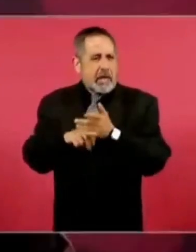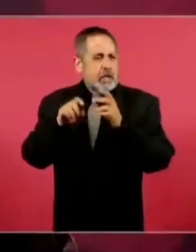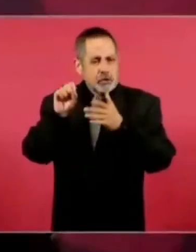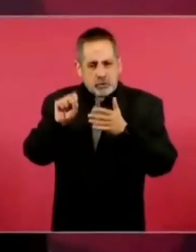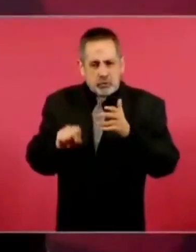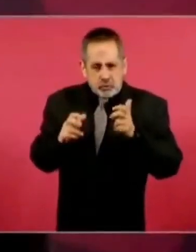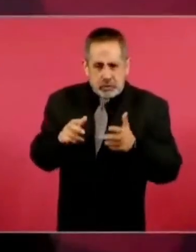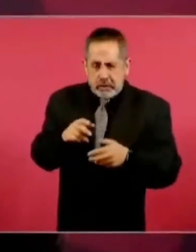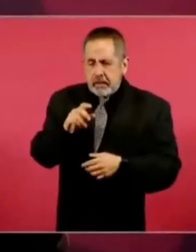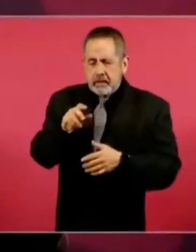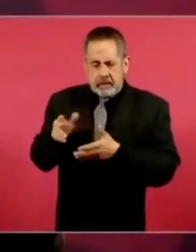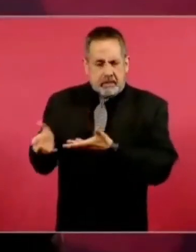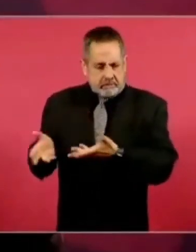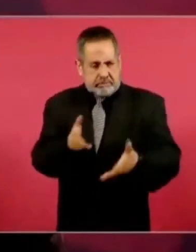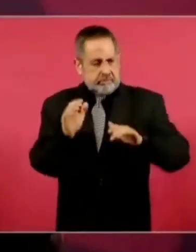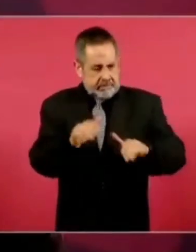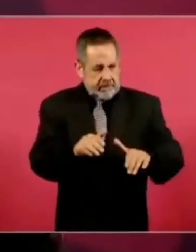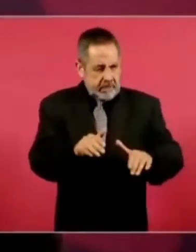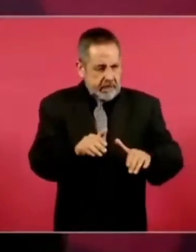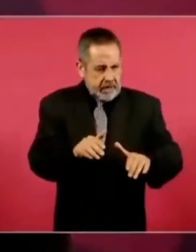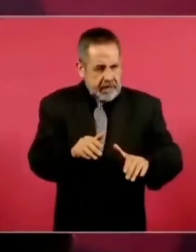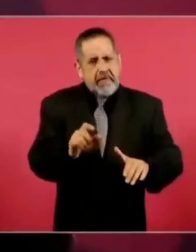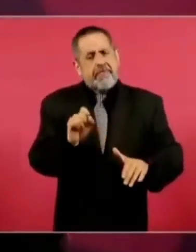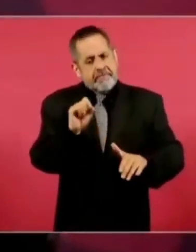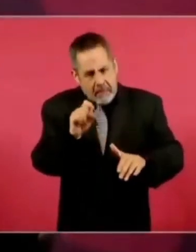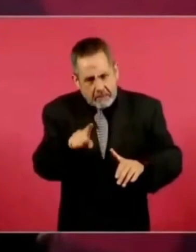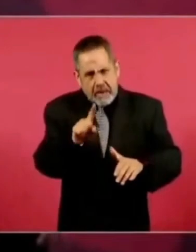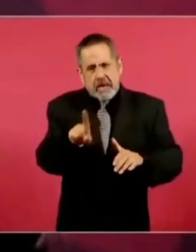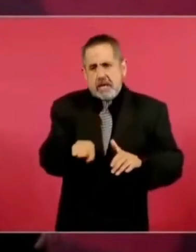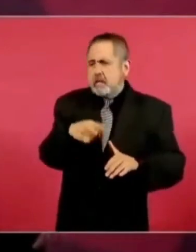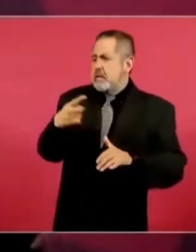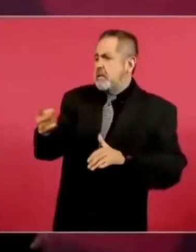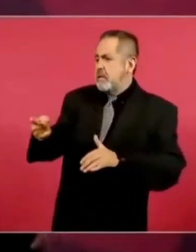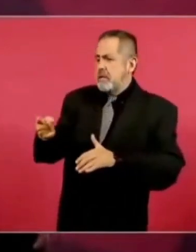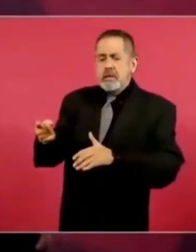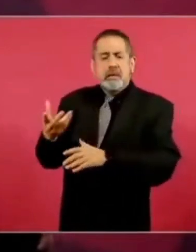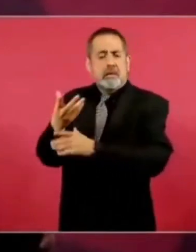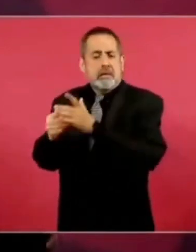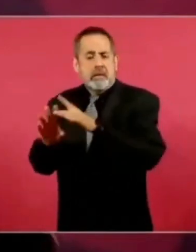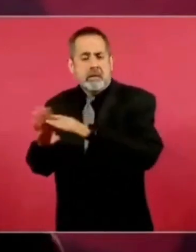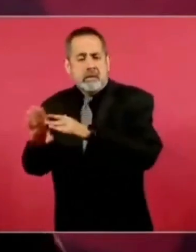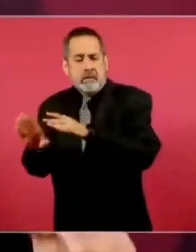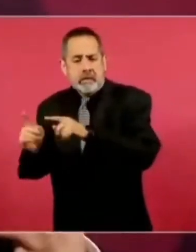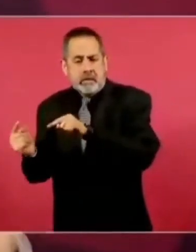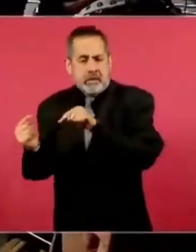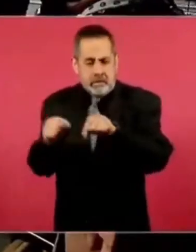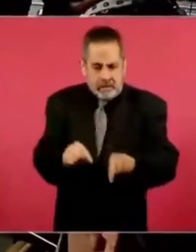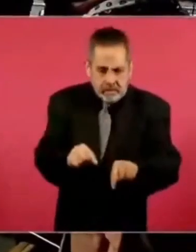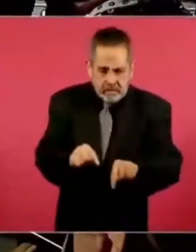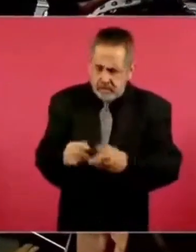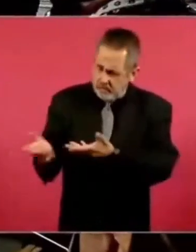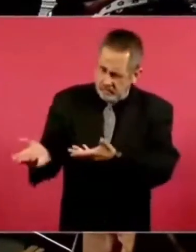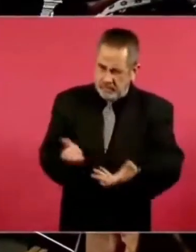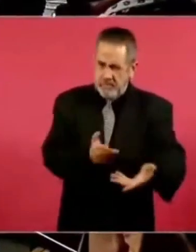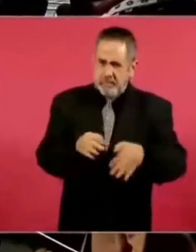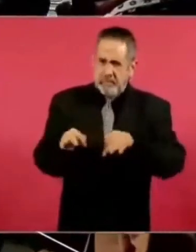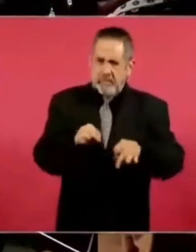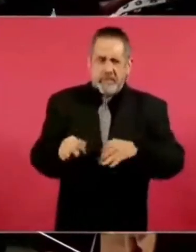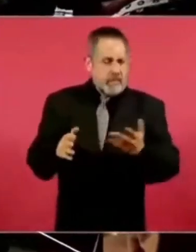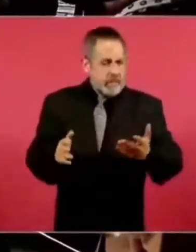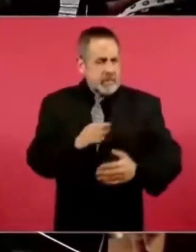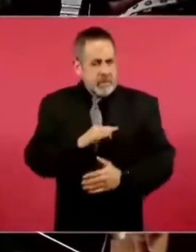sureste, pero también para los hermanos centroamericanos, porque es como una